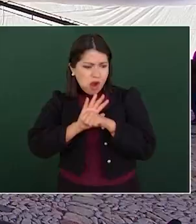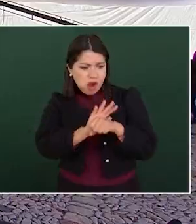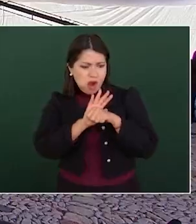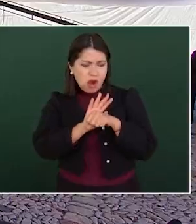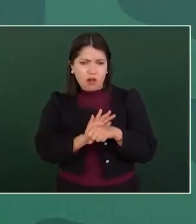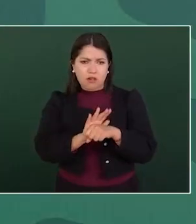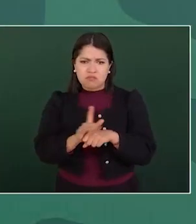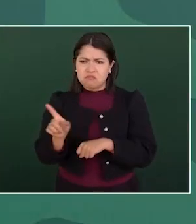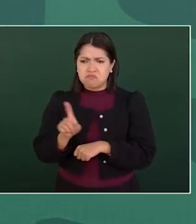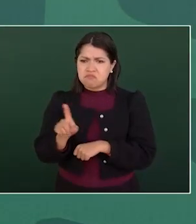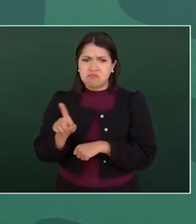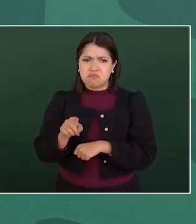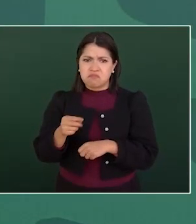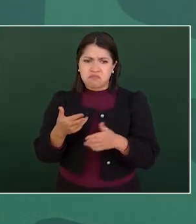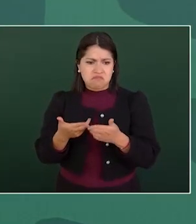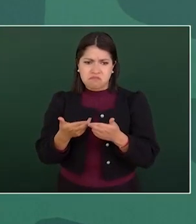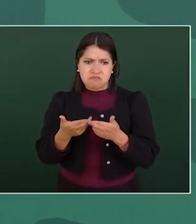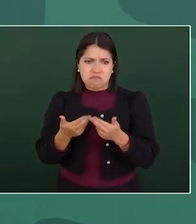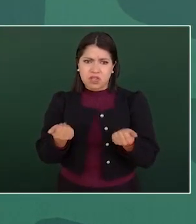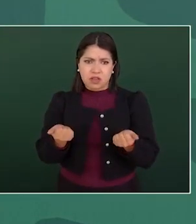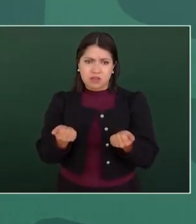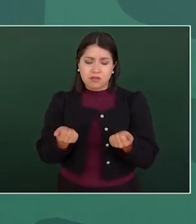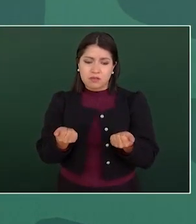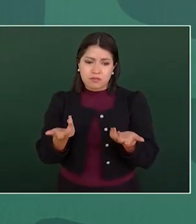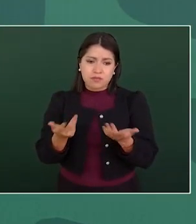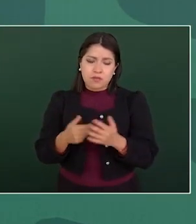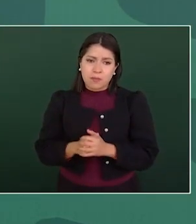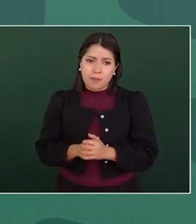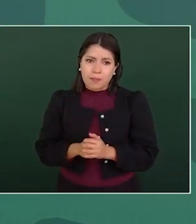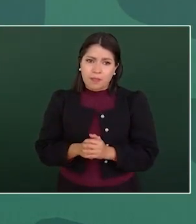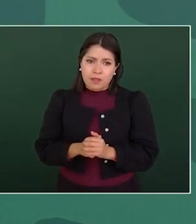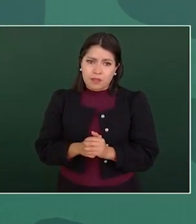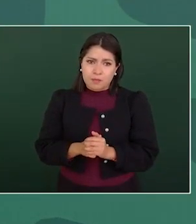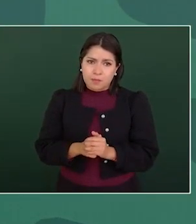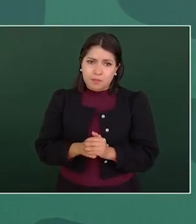a nadie, y que